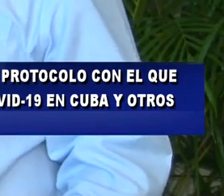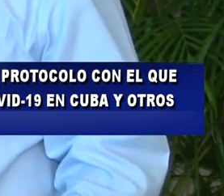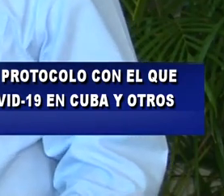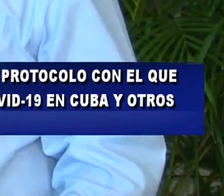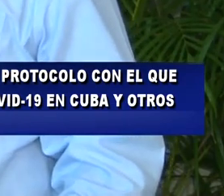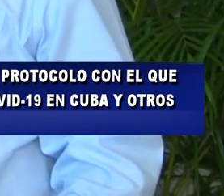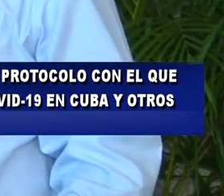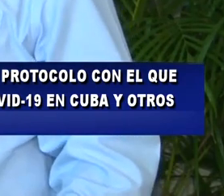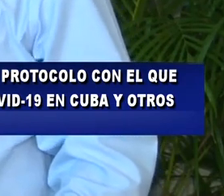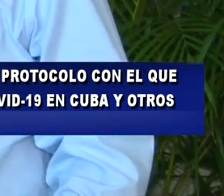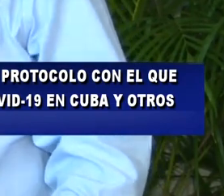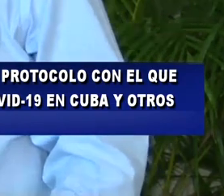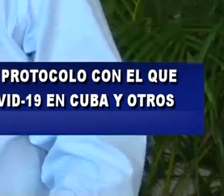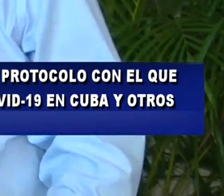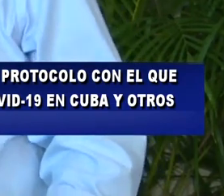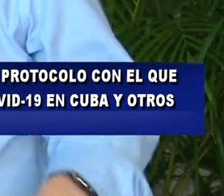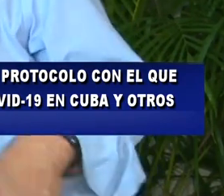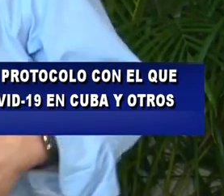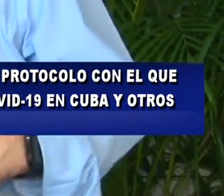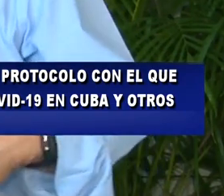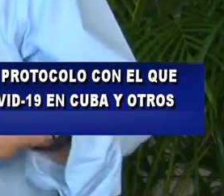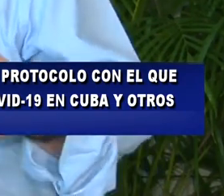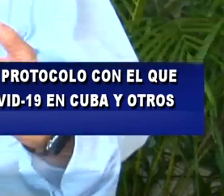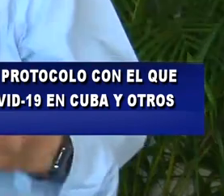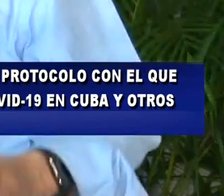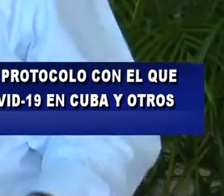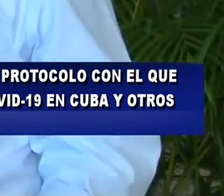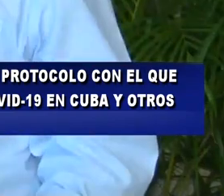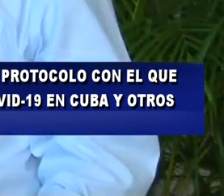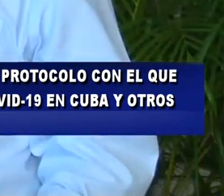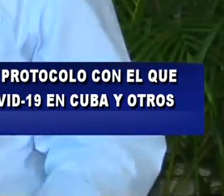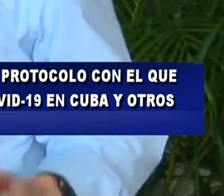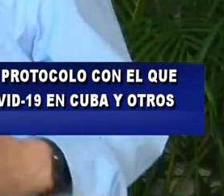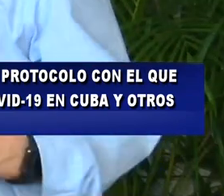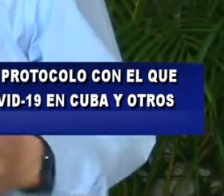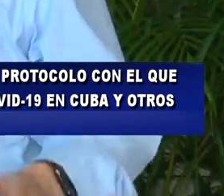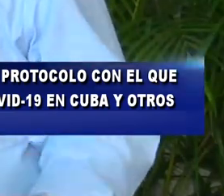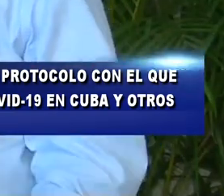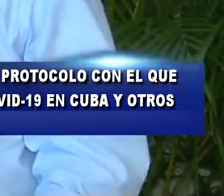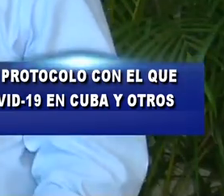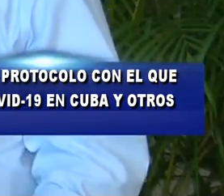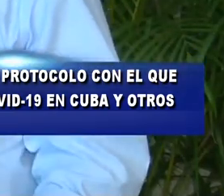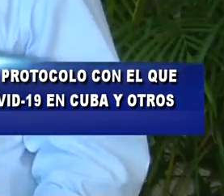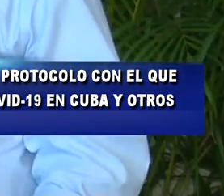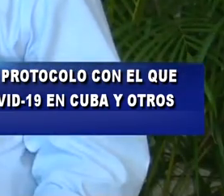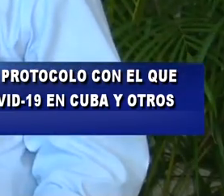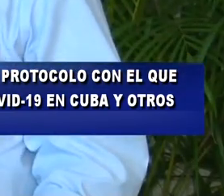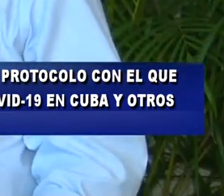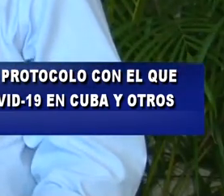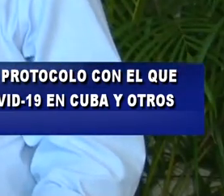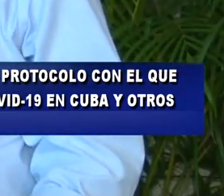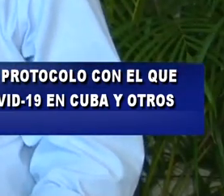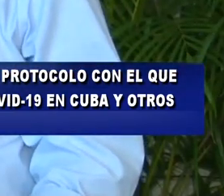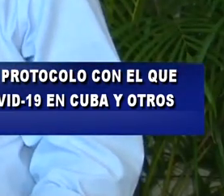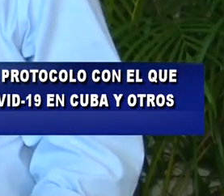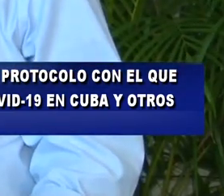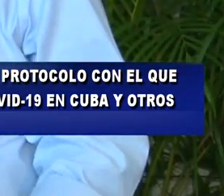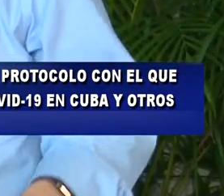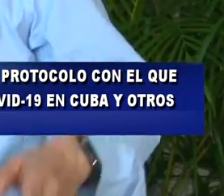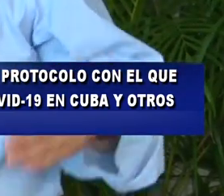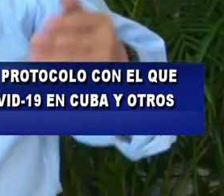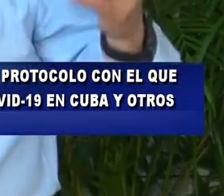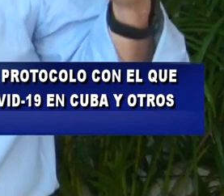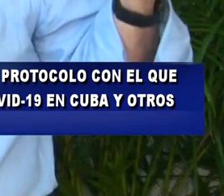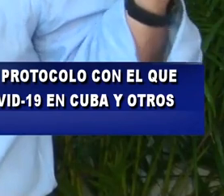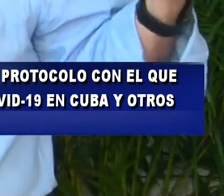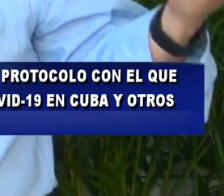que es la representante del OPS y que estará acompañándonos en todo este proceso de transmisión de experiencia.